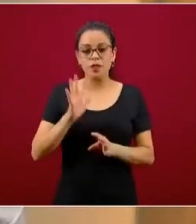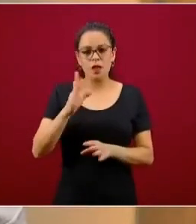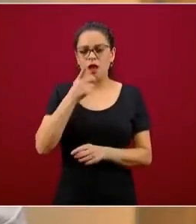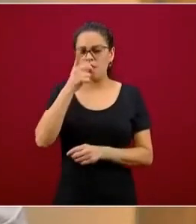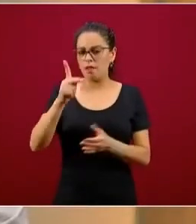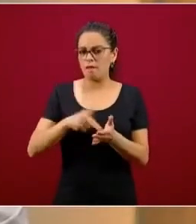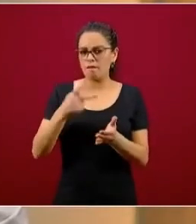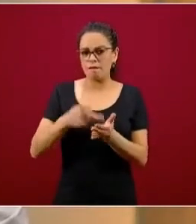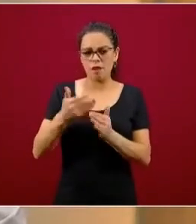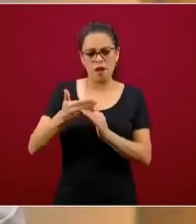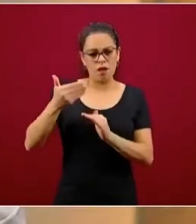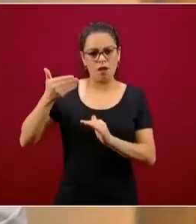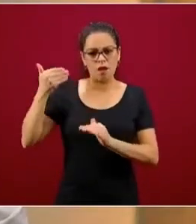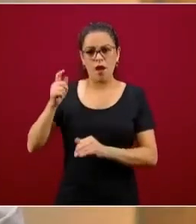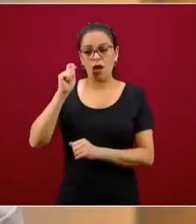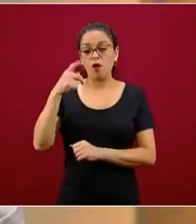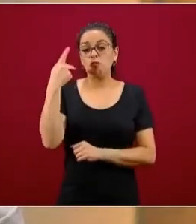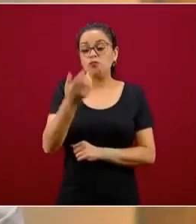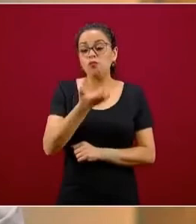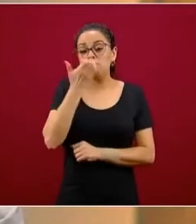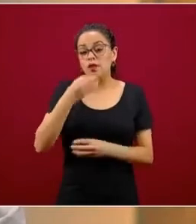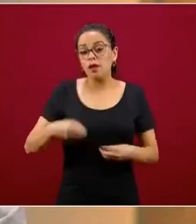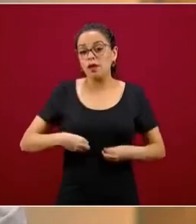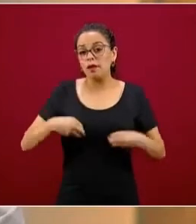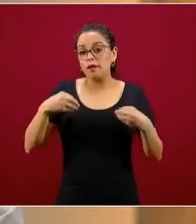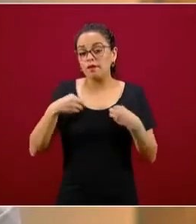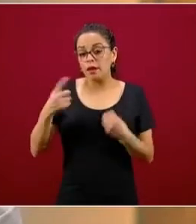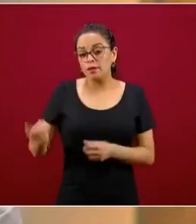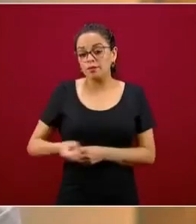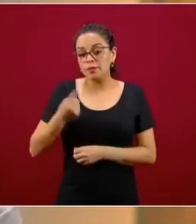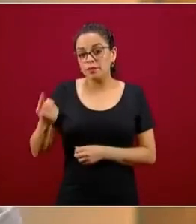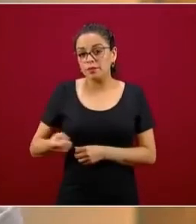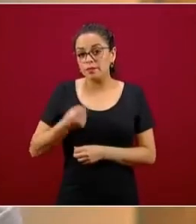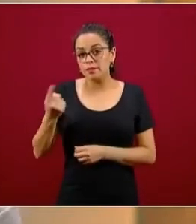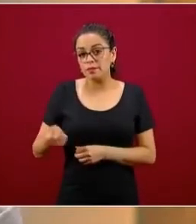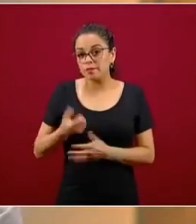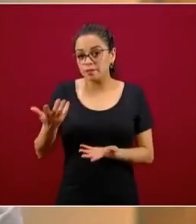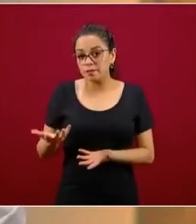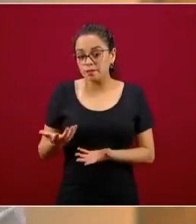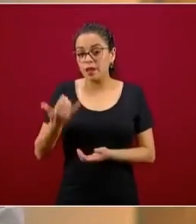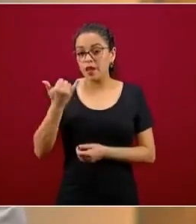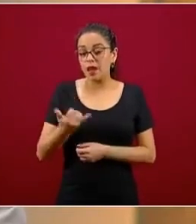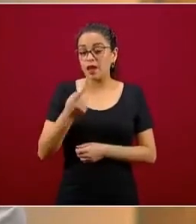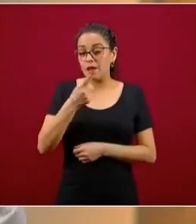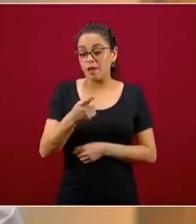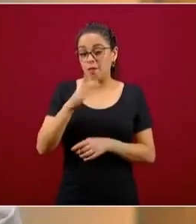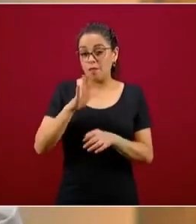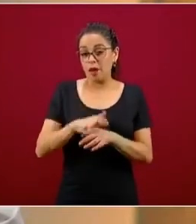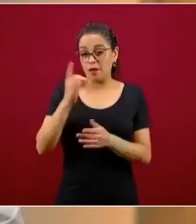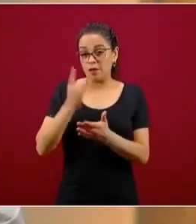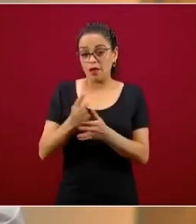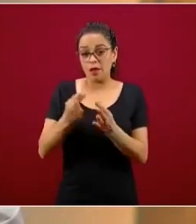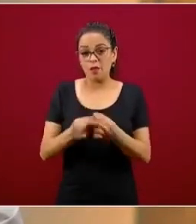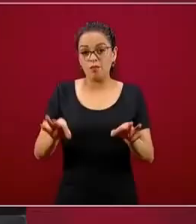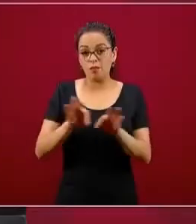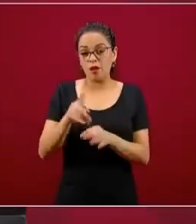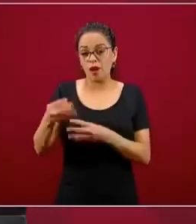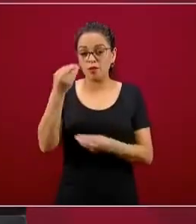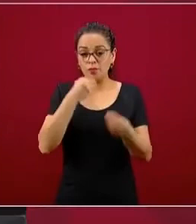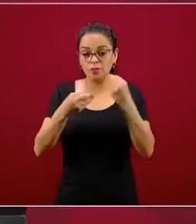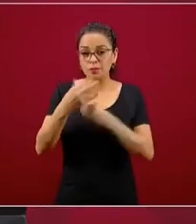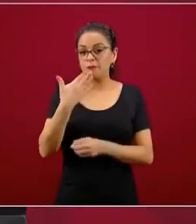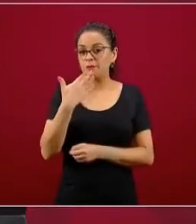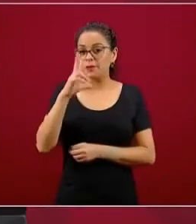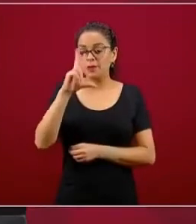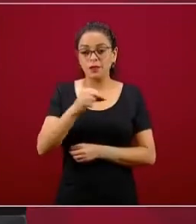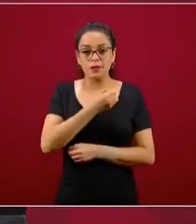con los hábitos de vida, en particular los malos hábitos de alimentación, pero ya hablaremos de eso en su momento.